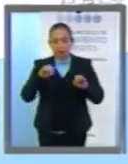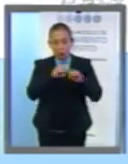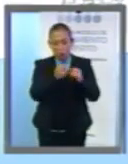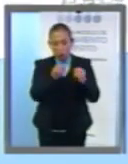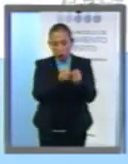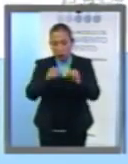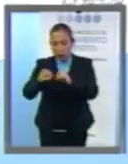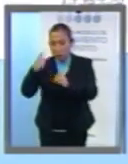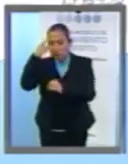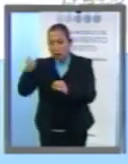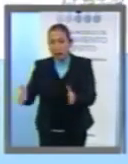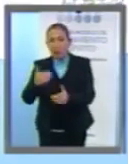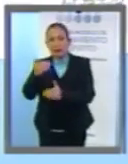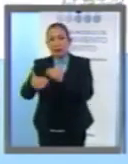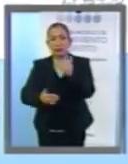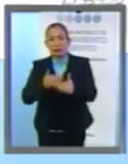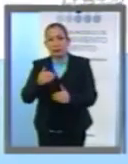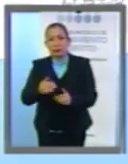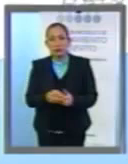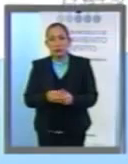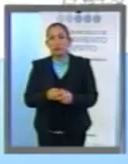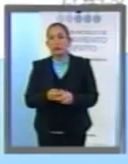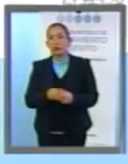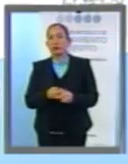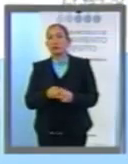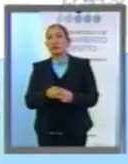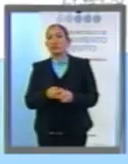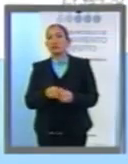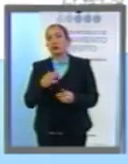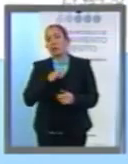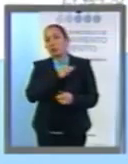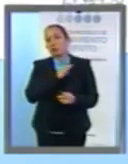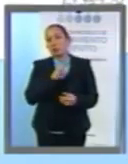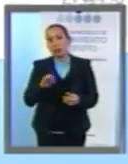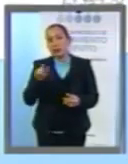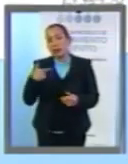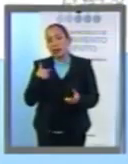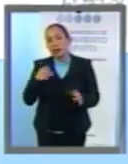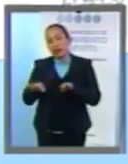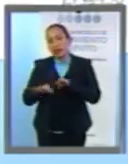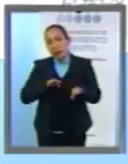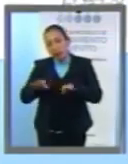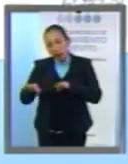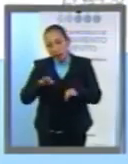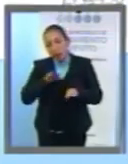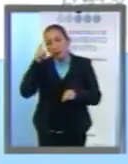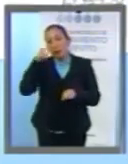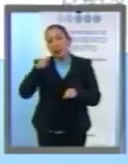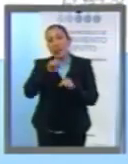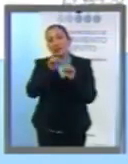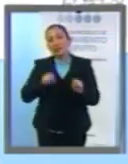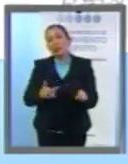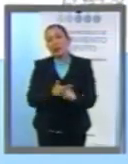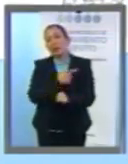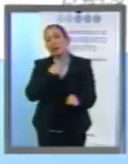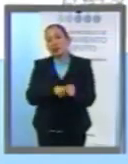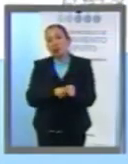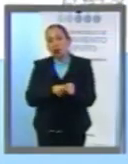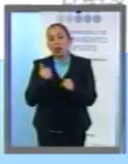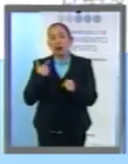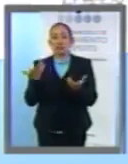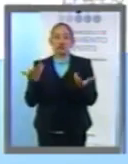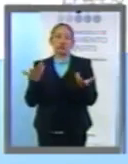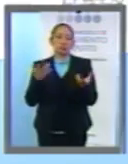para impulsar este tipo de financiamiento complementario, que bien puede ser un ejercicio que se replique también para los sistemas nacionales